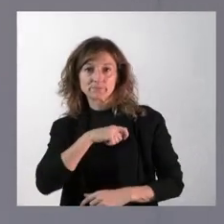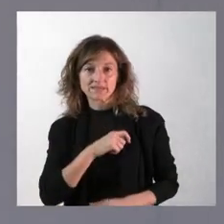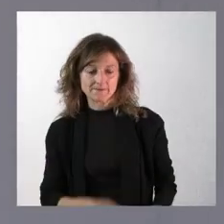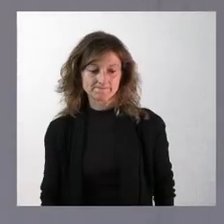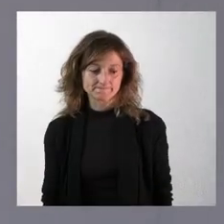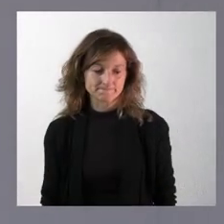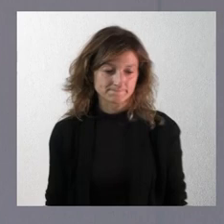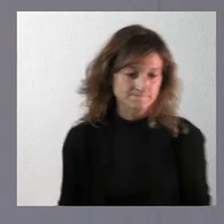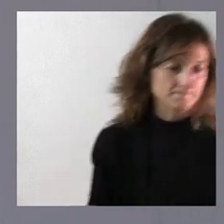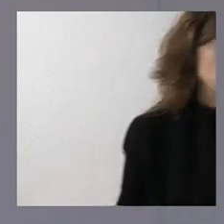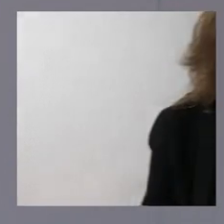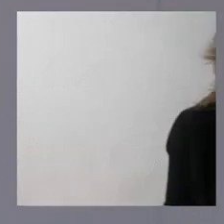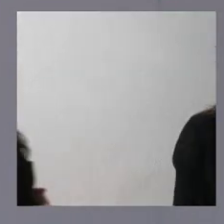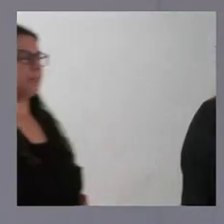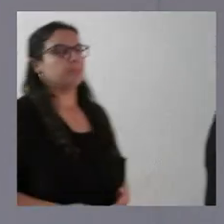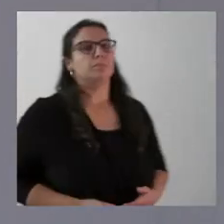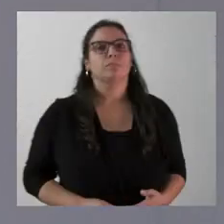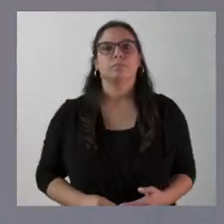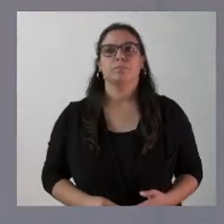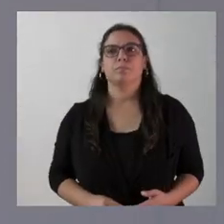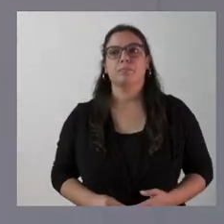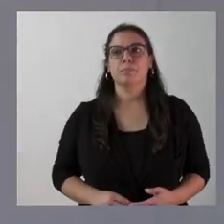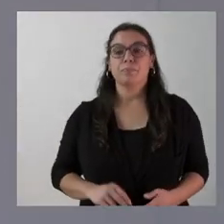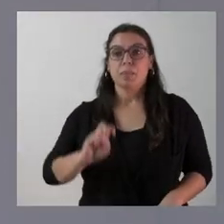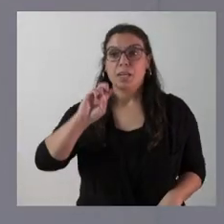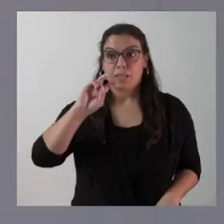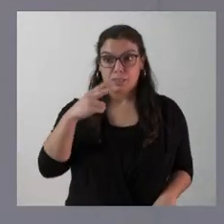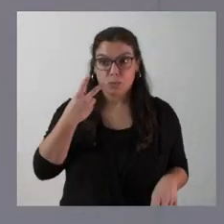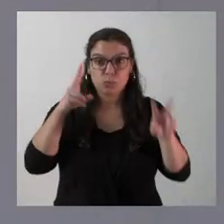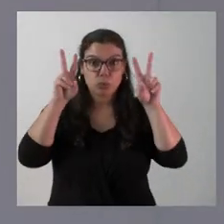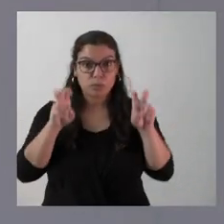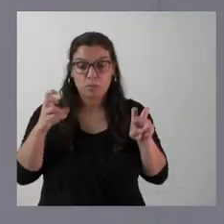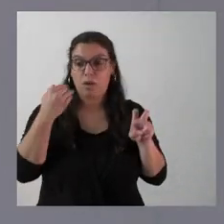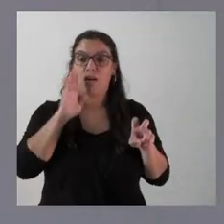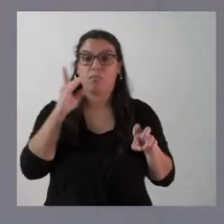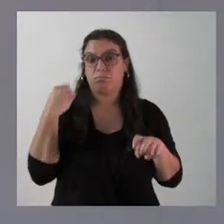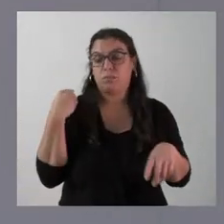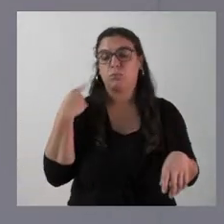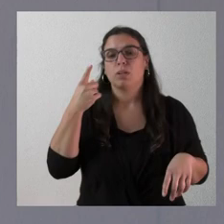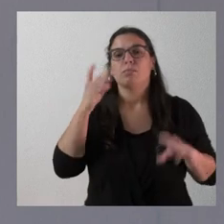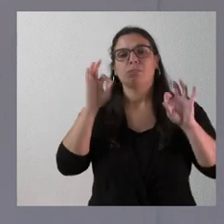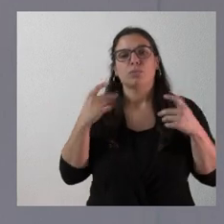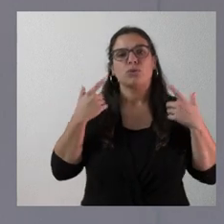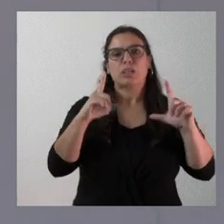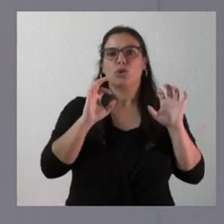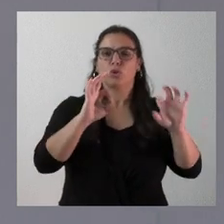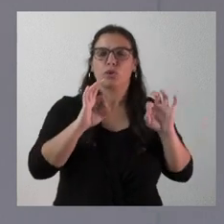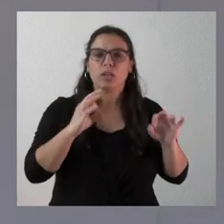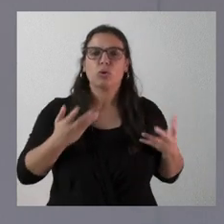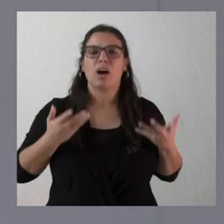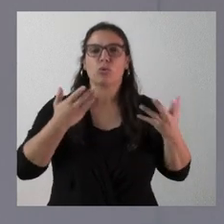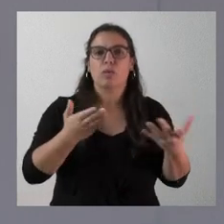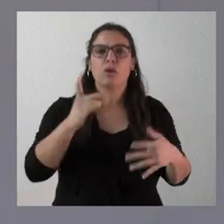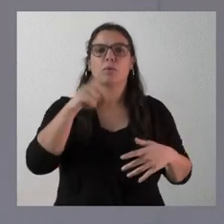el segundo aspecto que usted me decía ese ayudar a un sector productivo concreto y a la formación y cualificación de